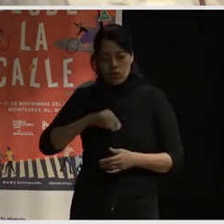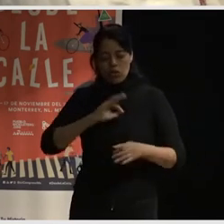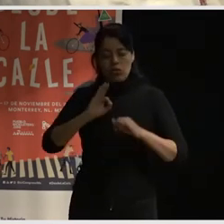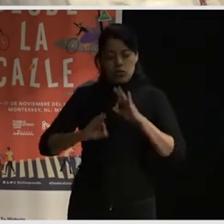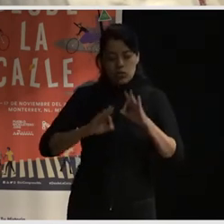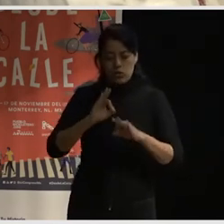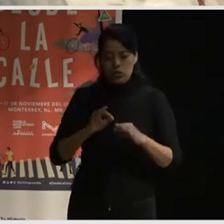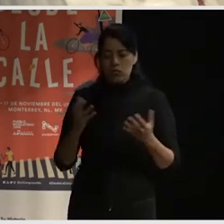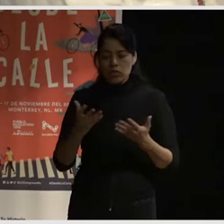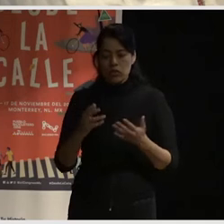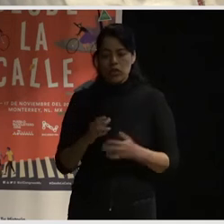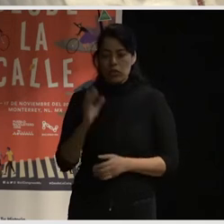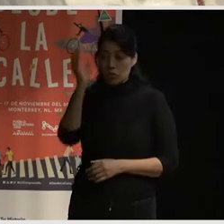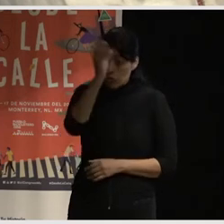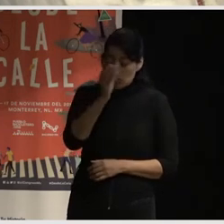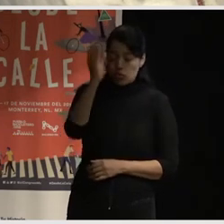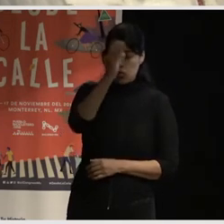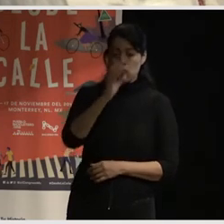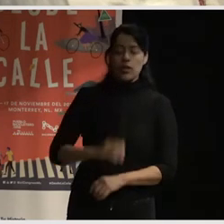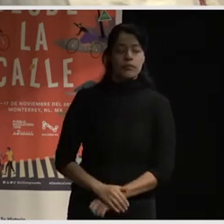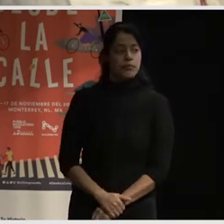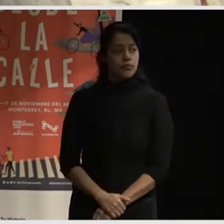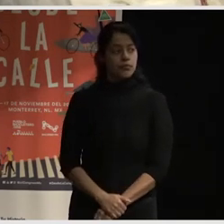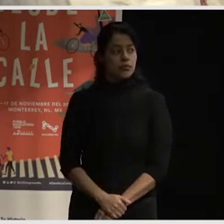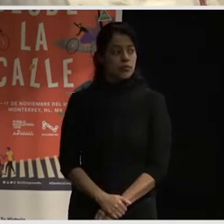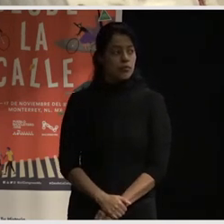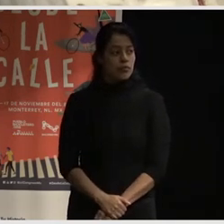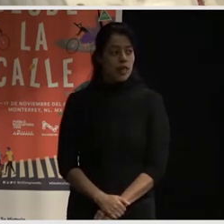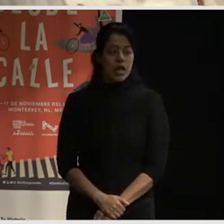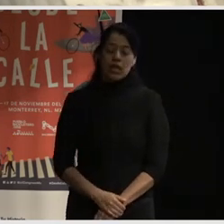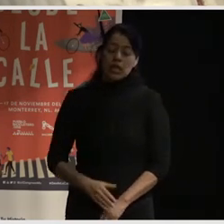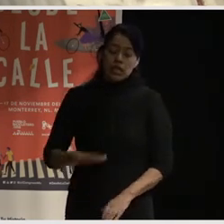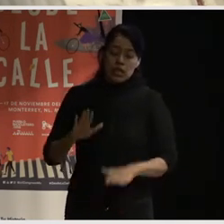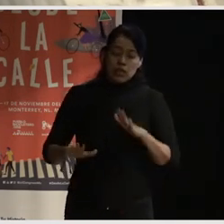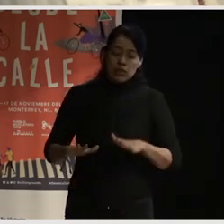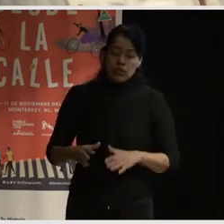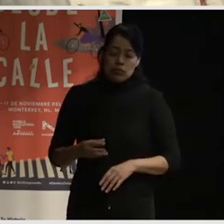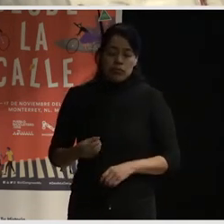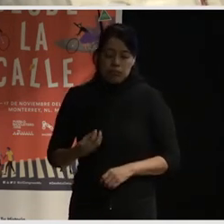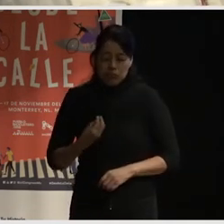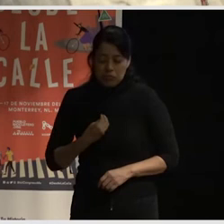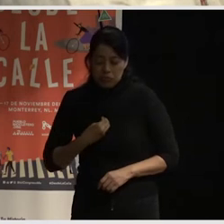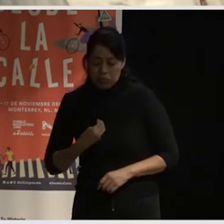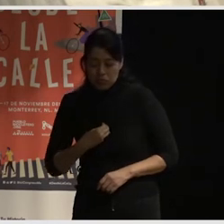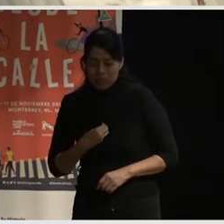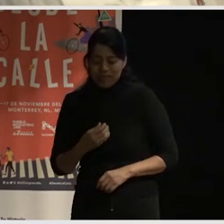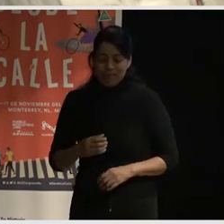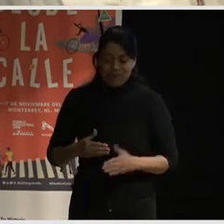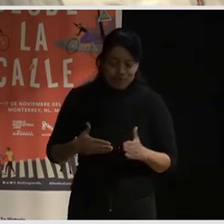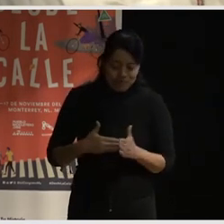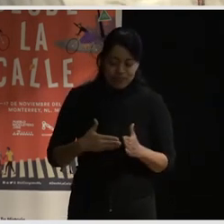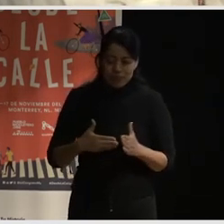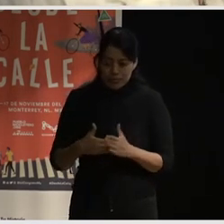precisamente cultura y bueno la resistencia a la que nos vemos con la